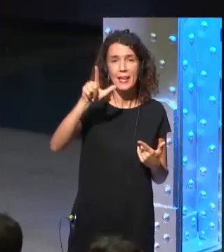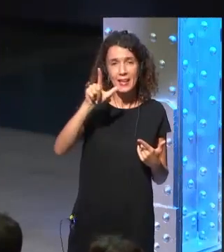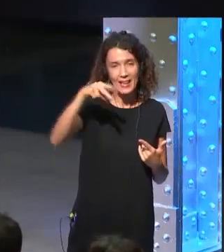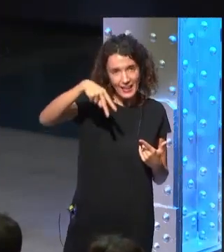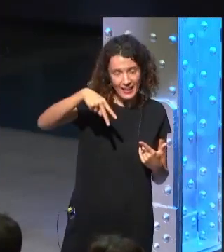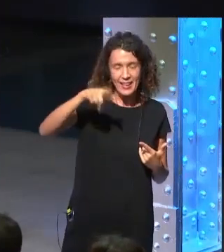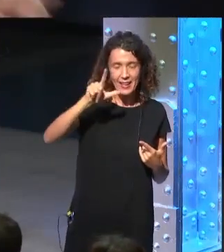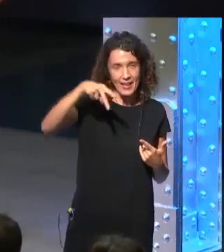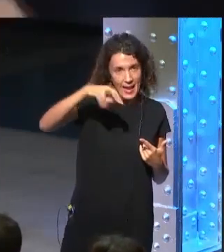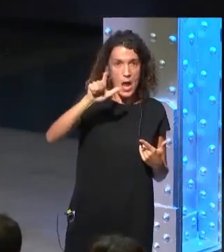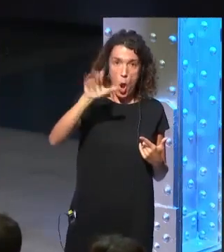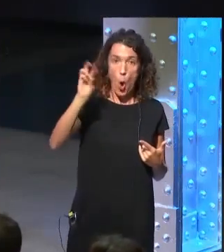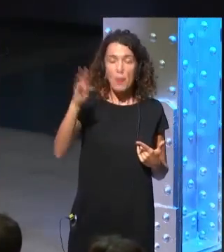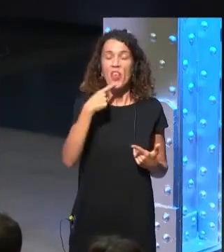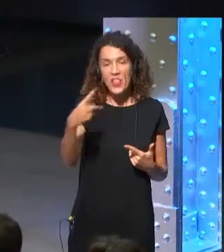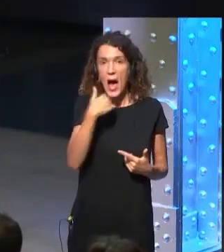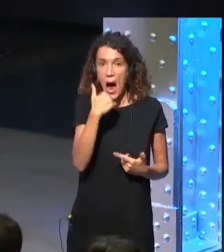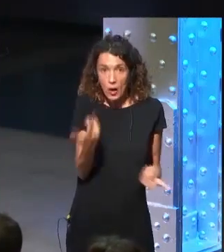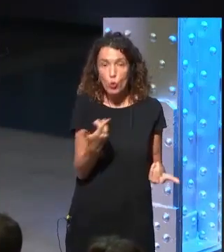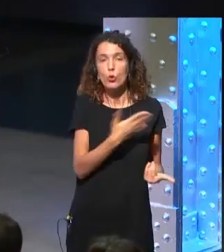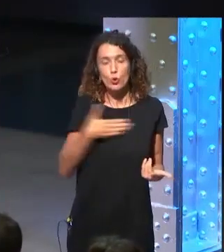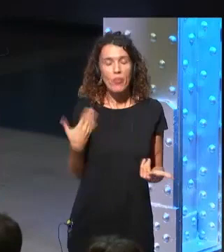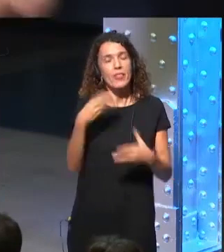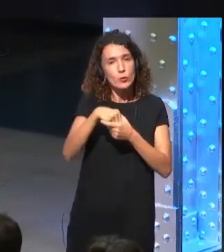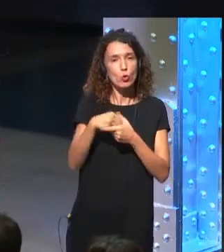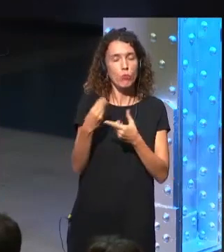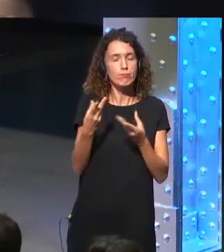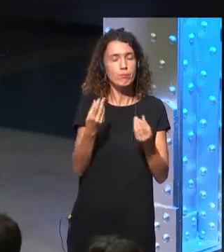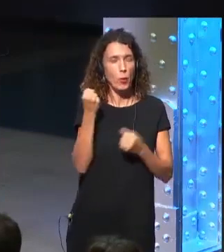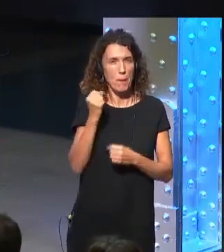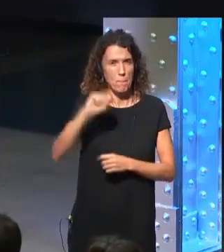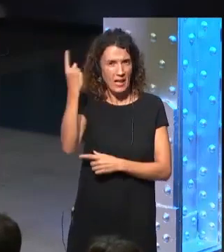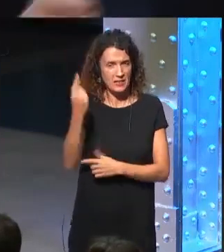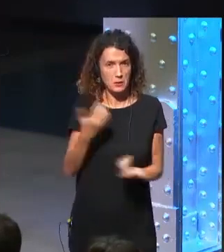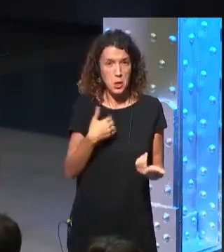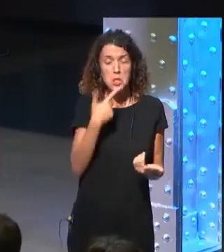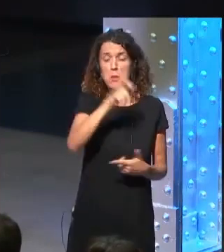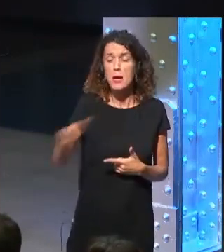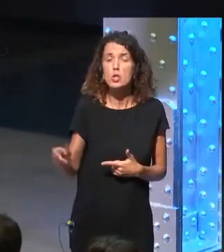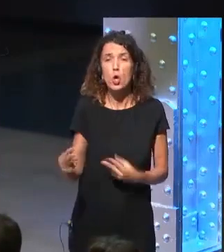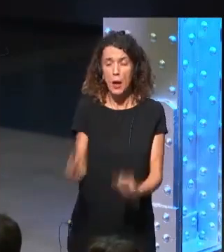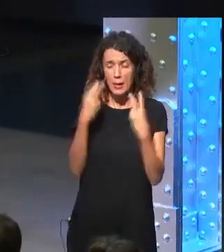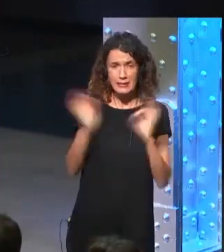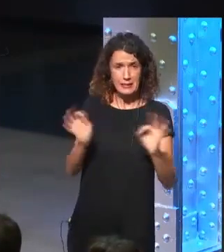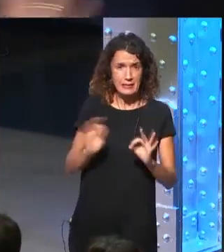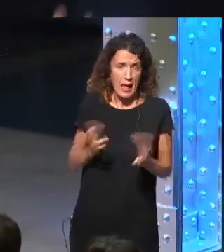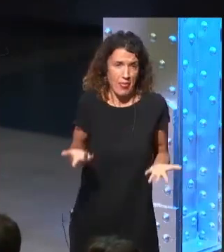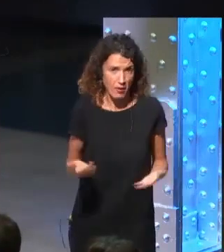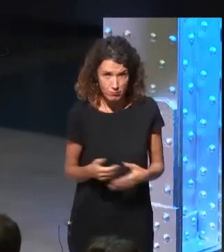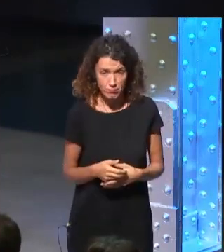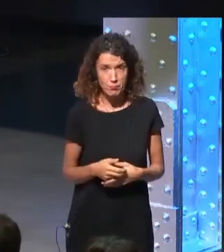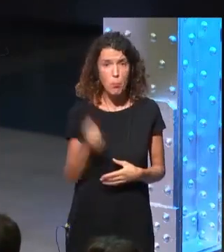algo. Y ahí me podré imbuir de este poder. Pero ¿para qué quiero tener poder si nadie me quiere ver? Si